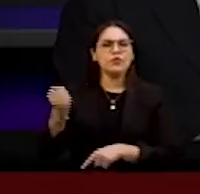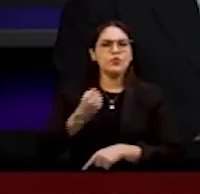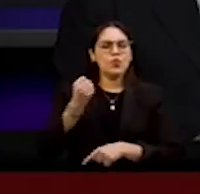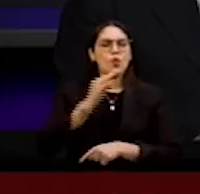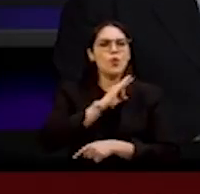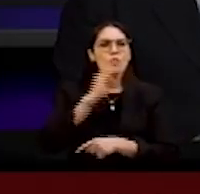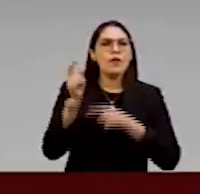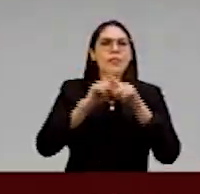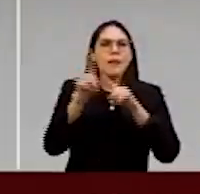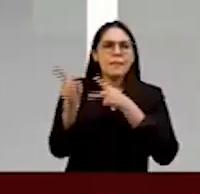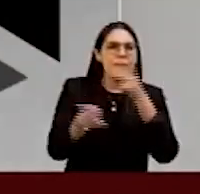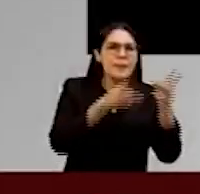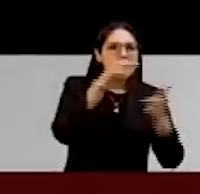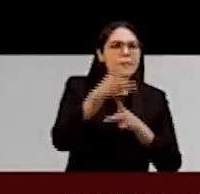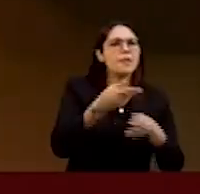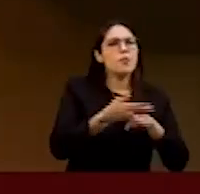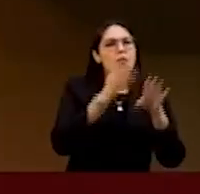importantes.